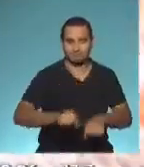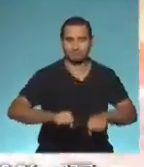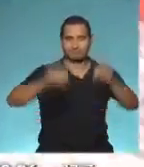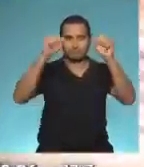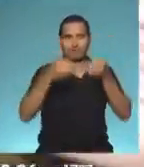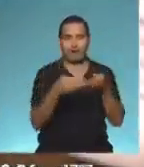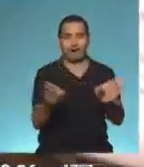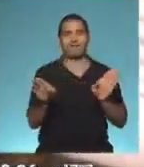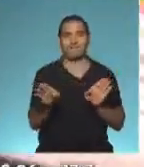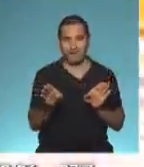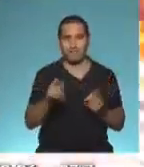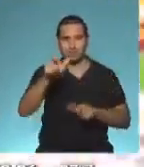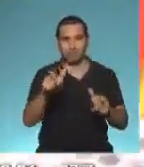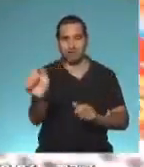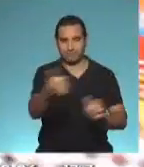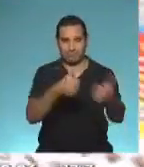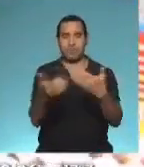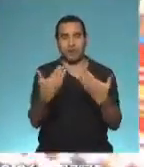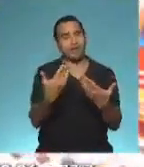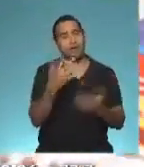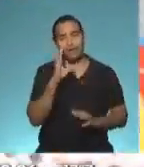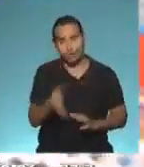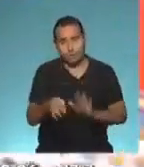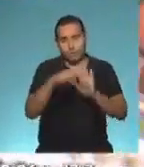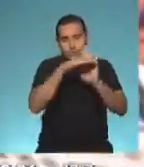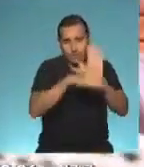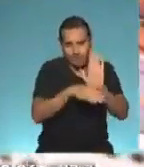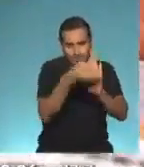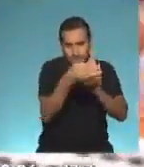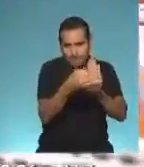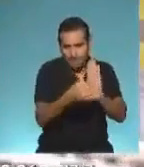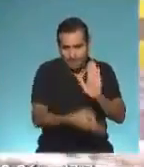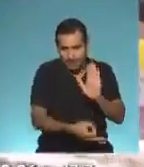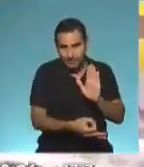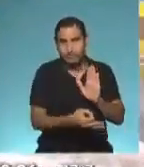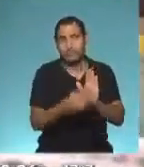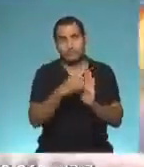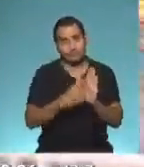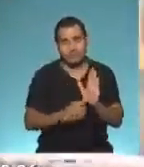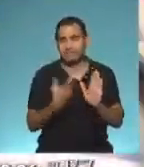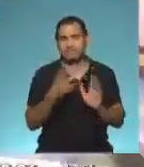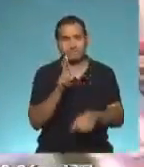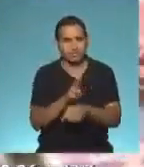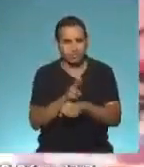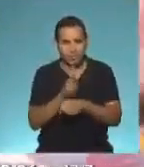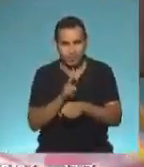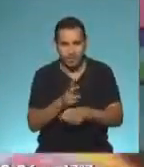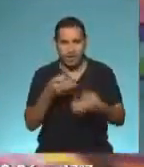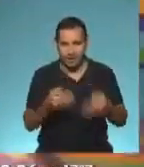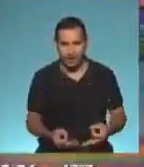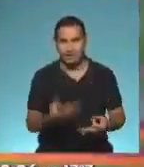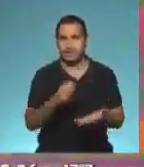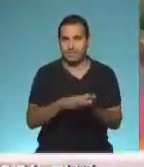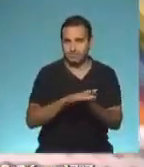público por supuesto que con una protocolización importante medidas de seguridad e higiene